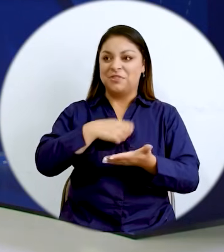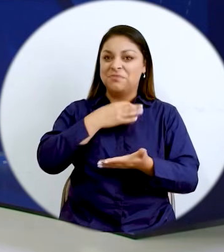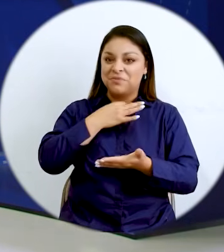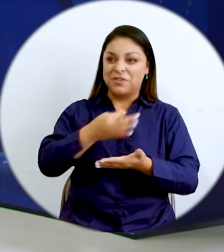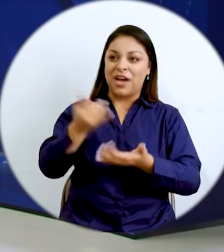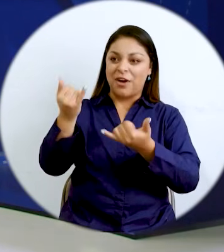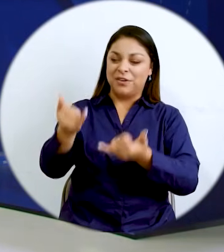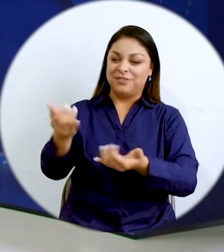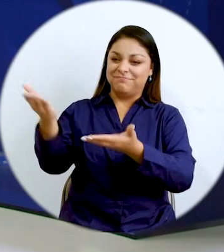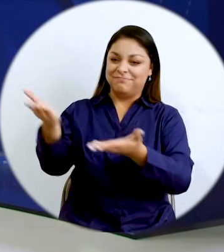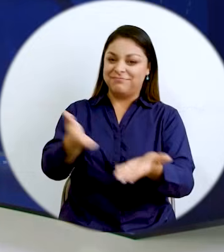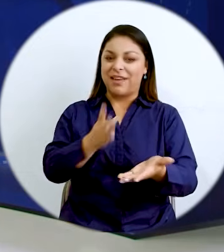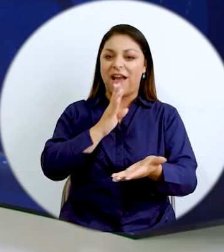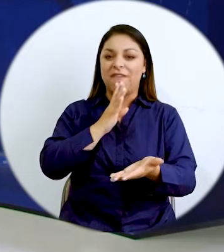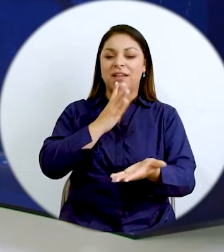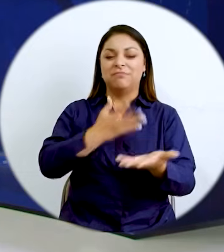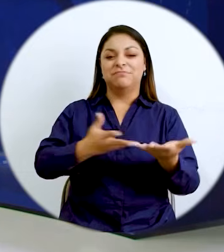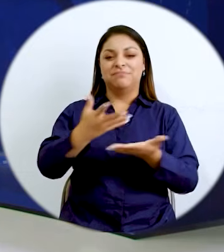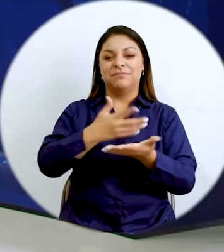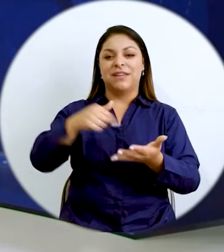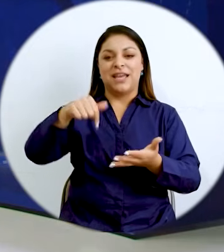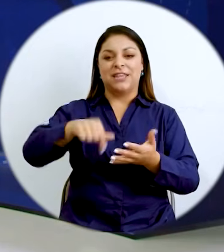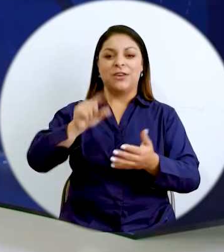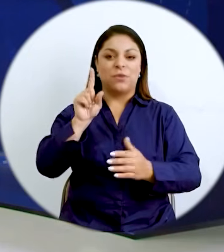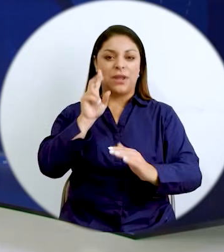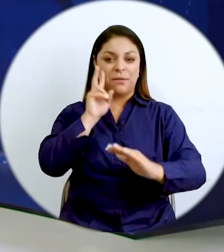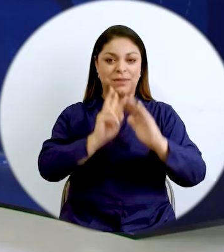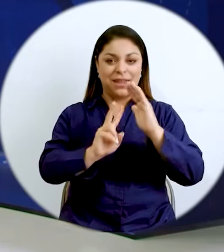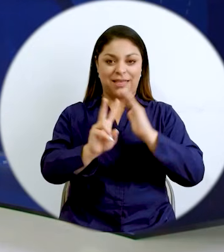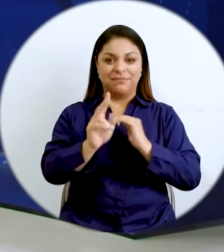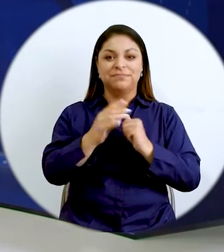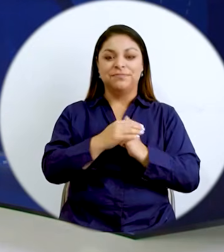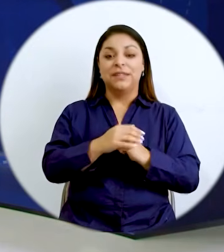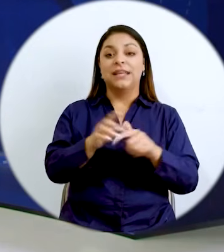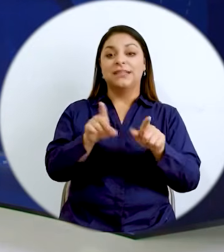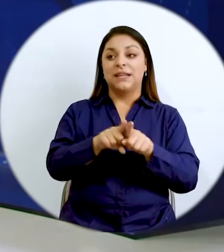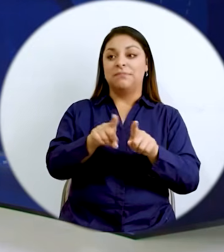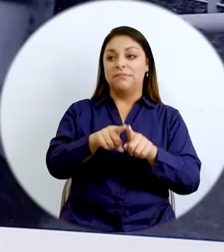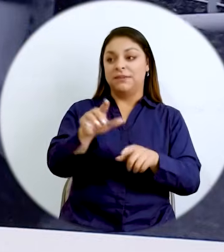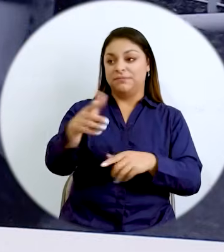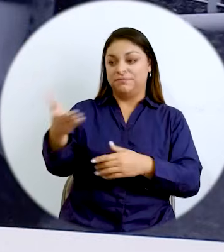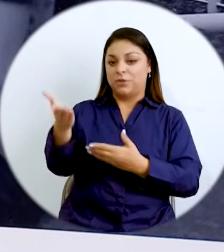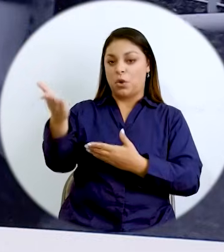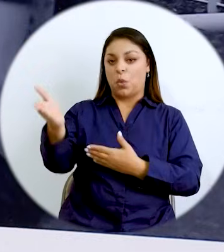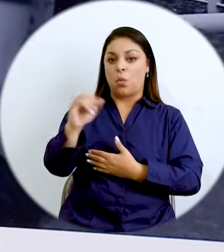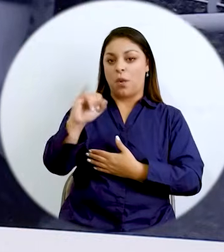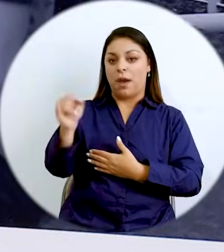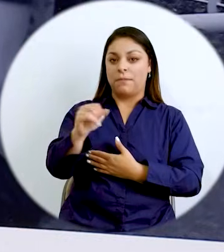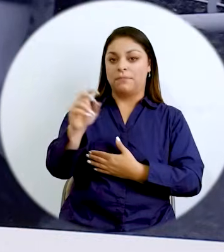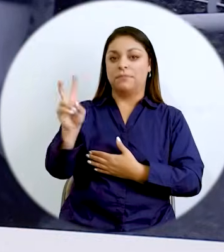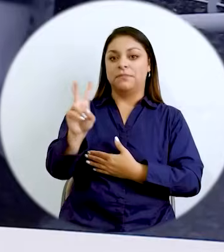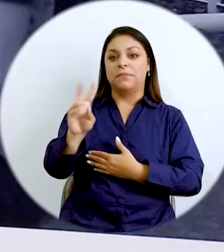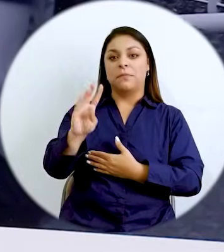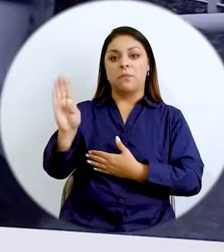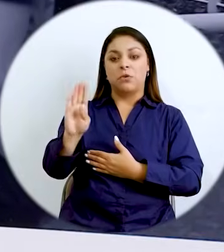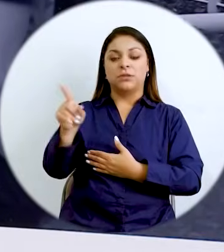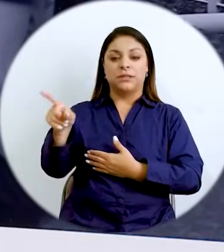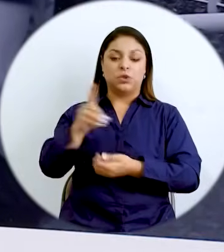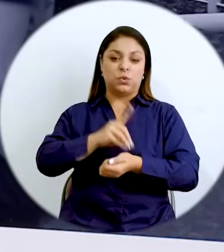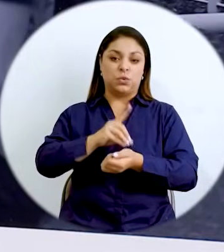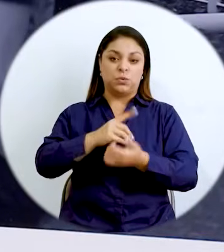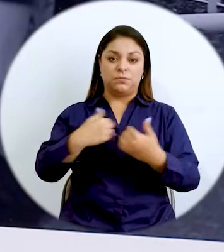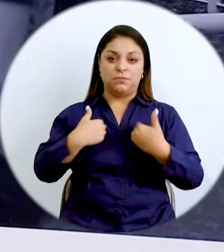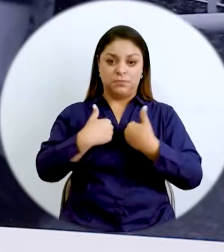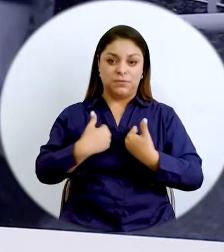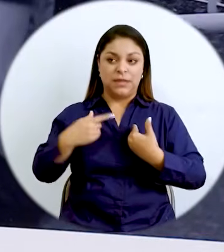gusto bien. que podamos abordar hoy este tema en Una Mirada. También nos acompaña Frank Hueckman Voss, quien es médico veterinario y